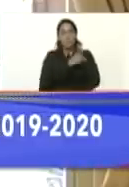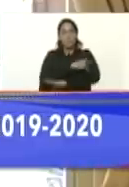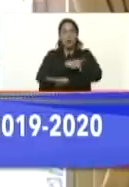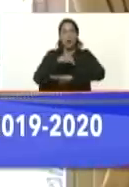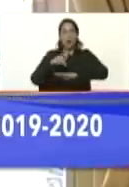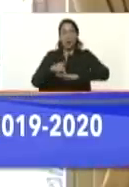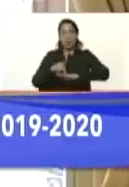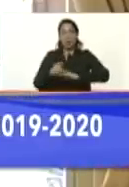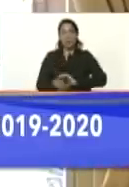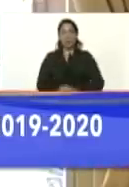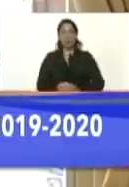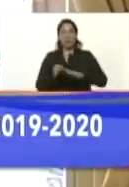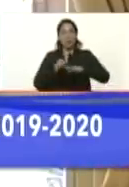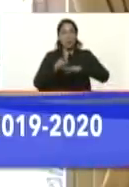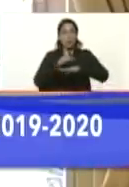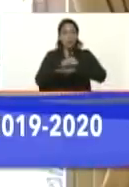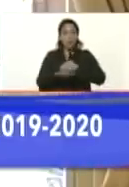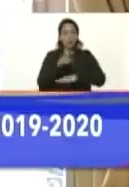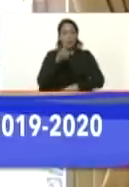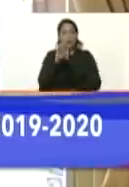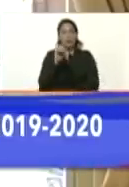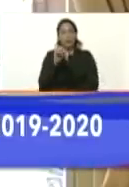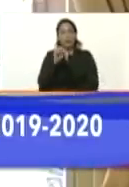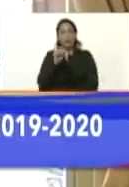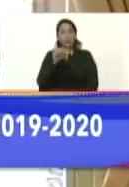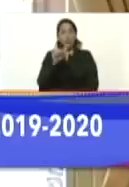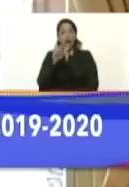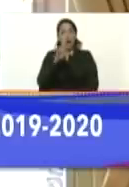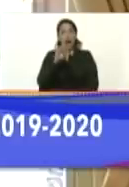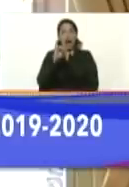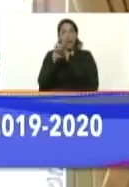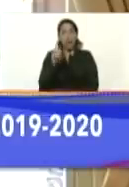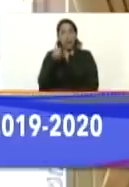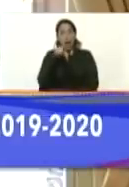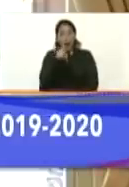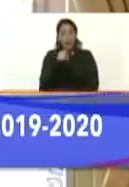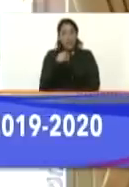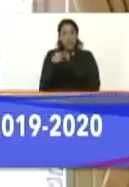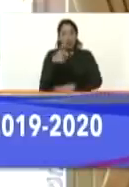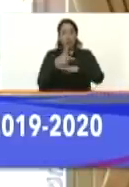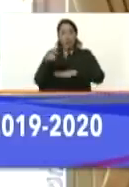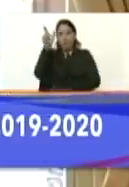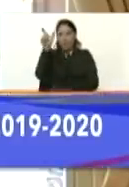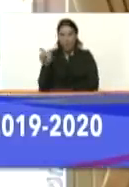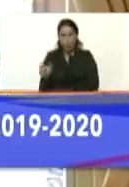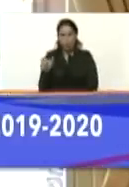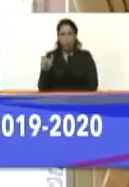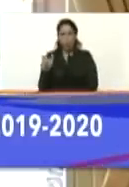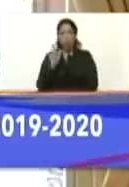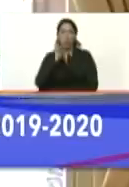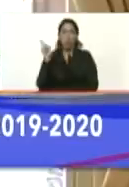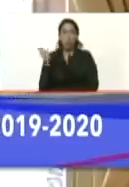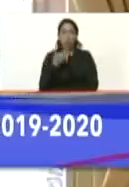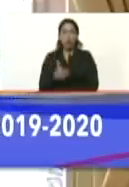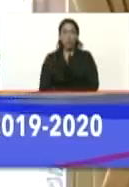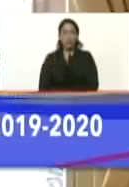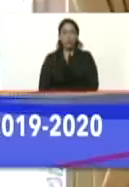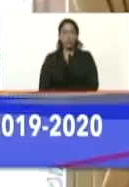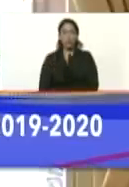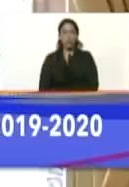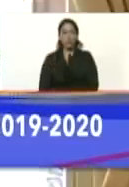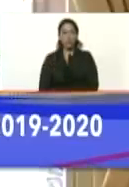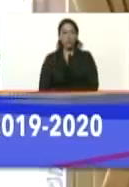sara pge a municipio rosario nieve allá está el gobernador josé vázquez allá está con